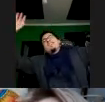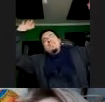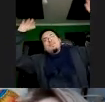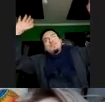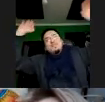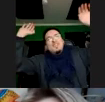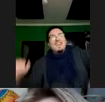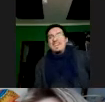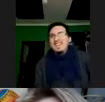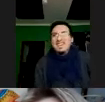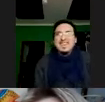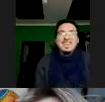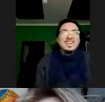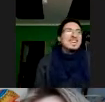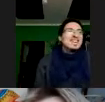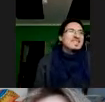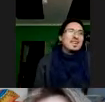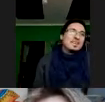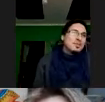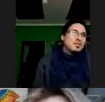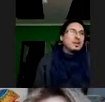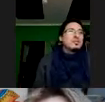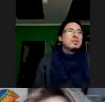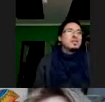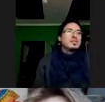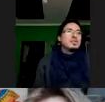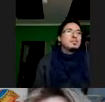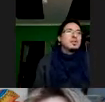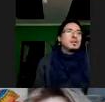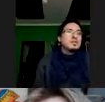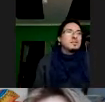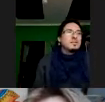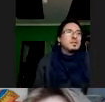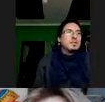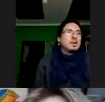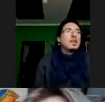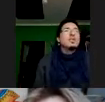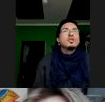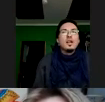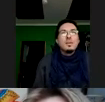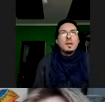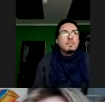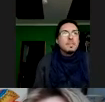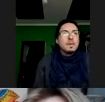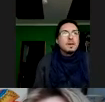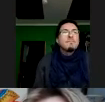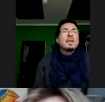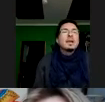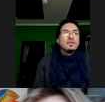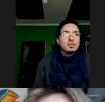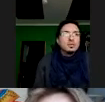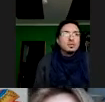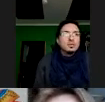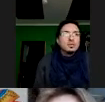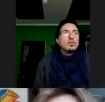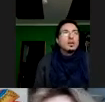mañana. ¡Ah, profe! Falta poquito para que nos juntemos, chiquillos, pero aún así, cada esfuerzo vale la pena, ¿ya? Cada